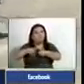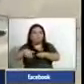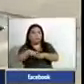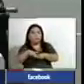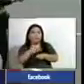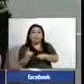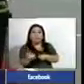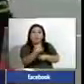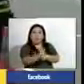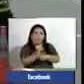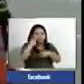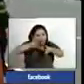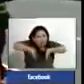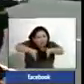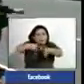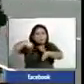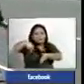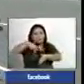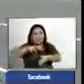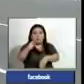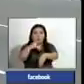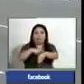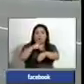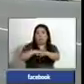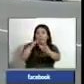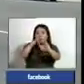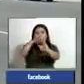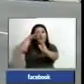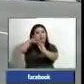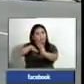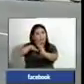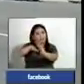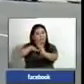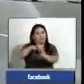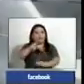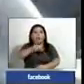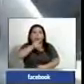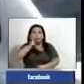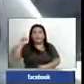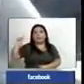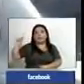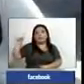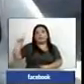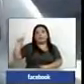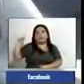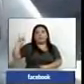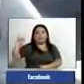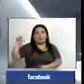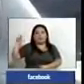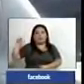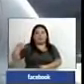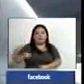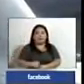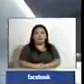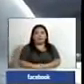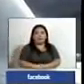que circulan en las calles durante la cuarentena domiciliar. Tatiana Funes, Noticiero